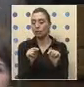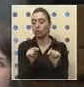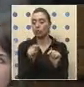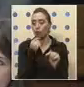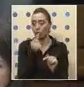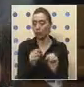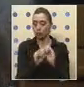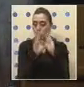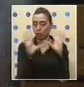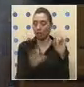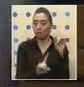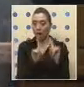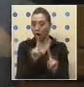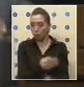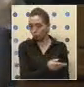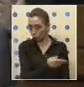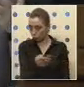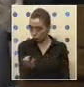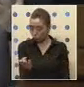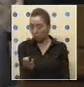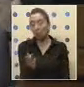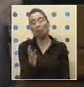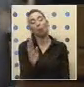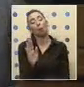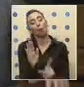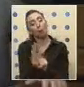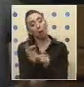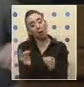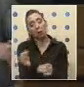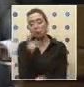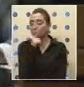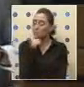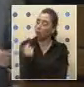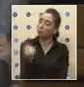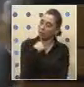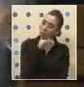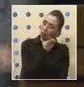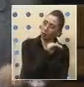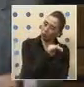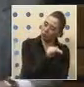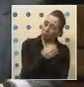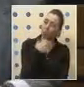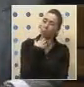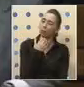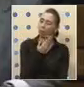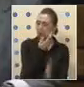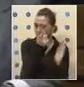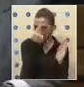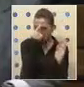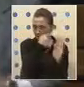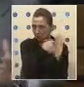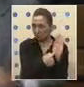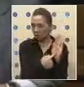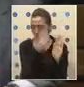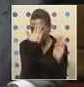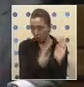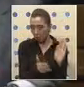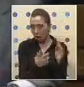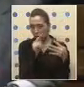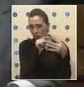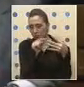claridad. Y alguno de ustedes con legítima inquietud me dirá: oiga, ¿por qué las encuentra malas? Muy